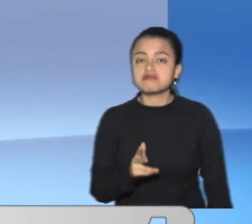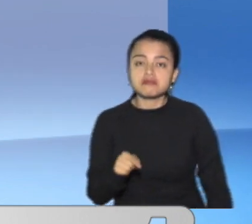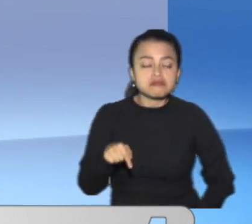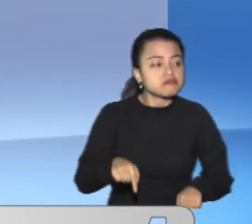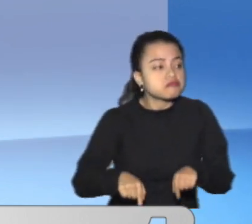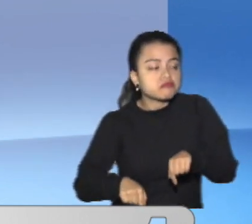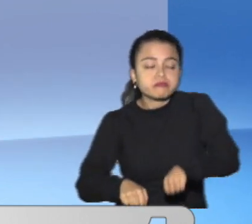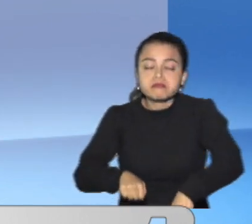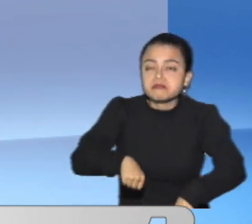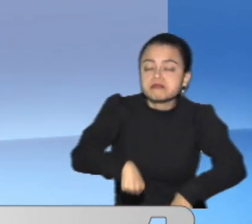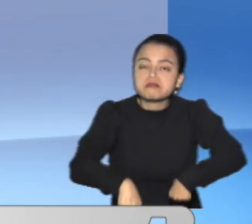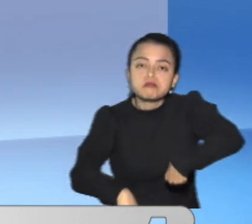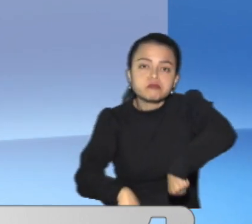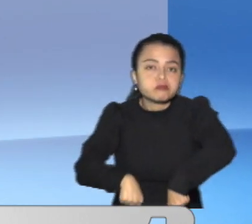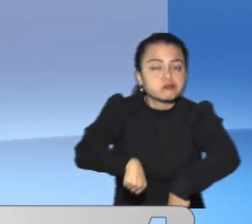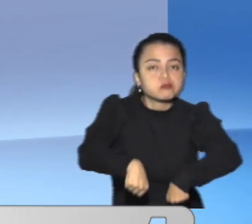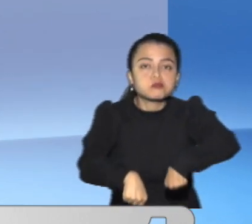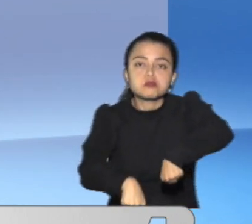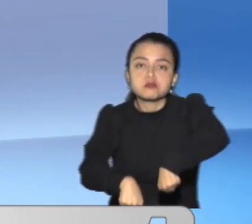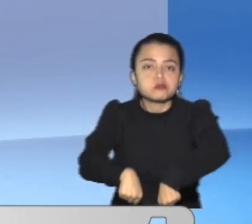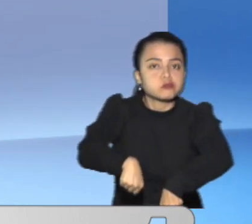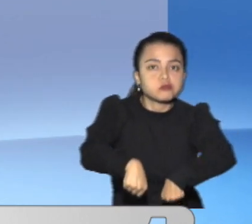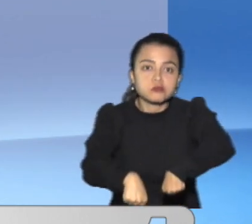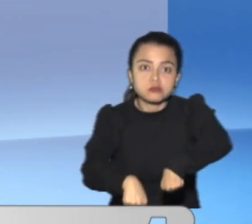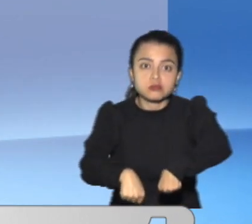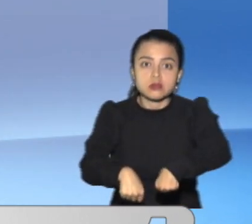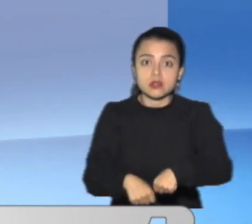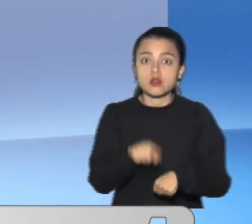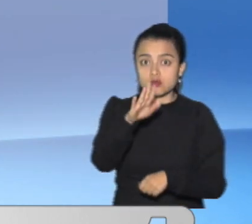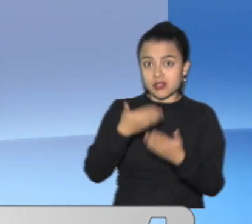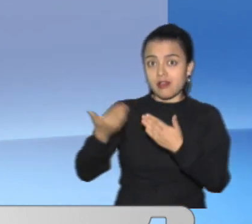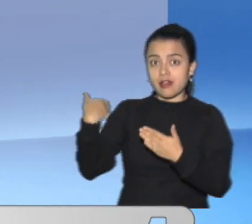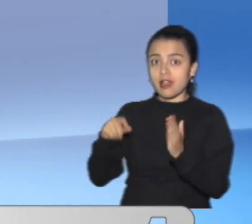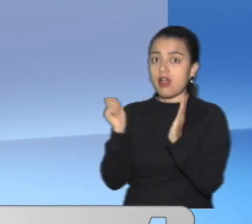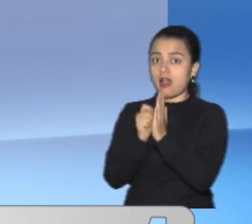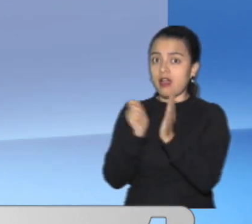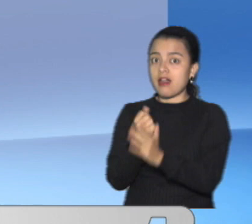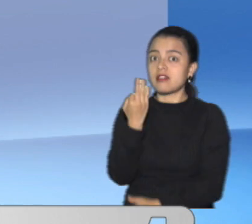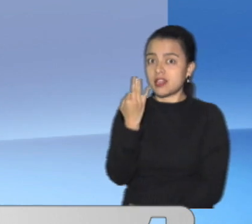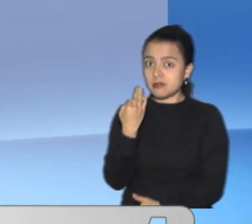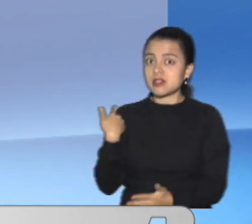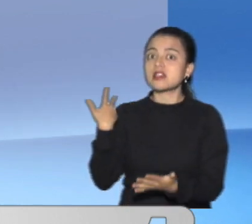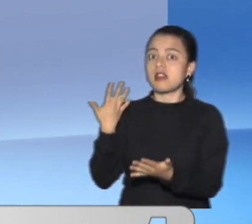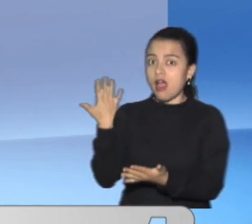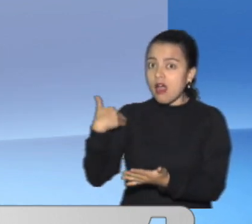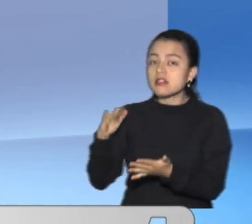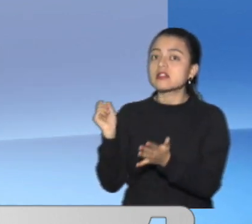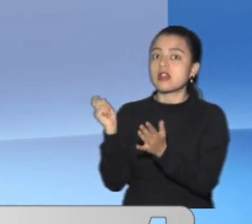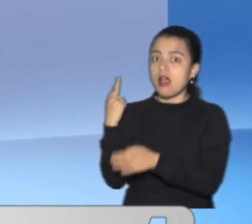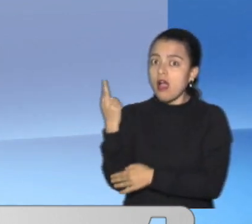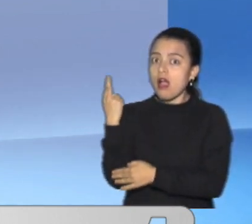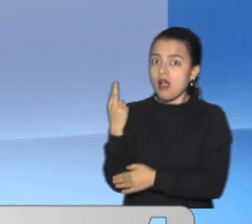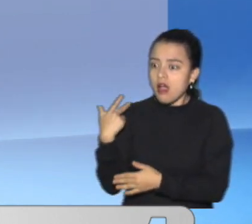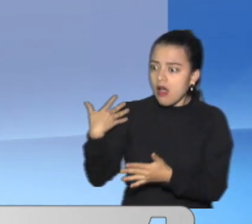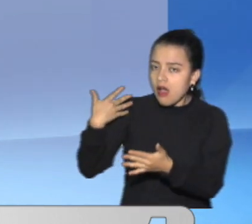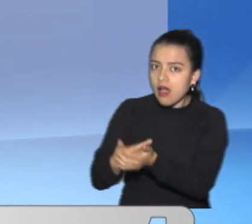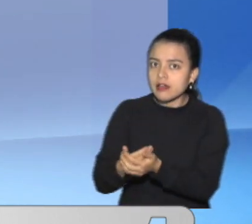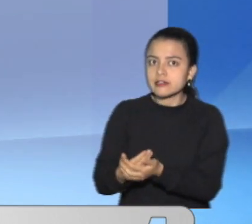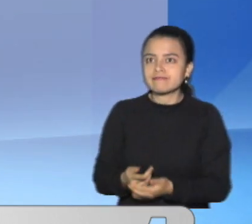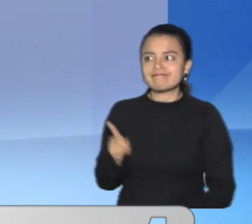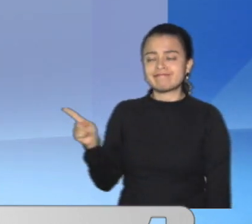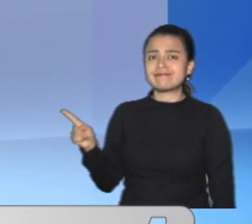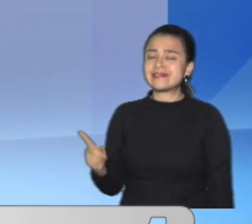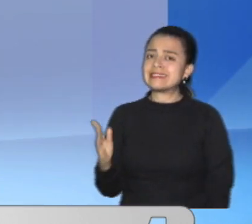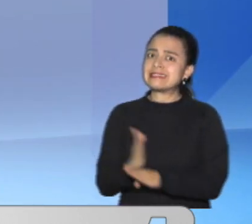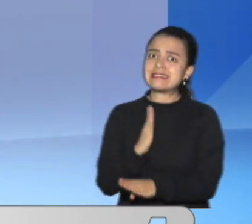que en el último mes han salido ya 3 veces y que según las autoridades ambientales esto se ha convertido en un problema, pues no se pueden esterilizar